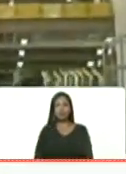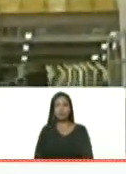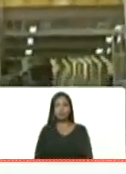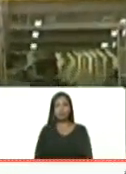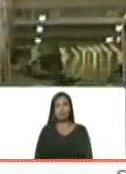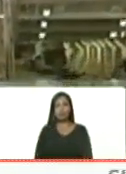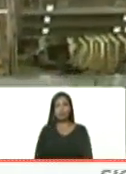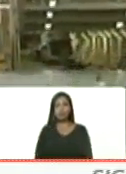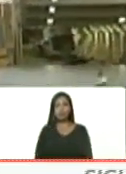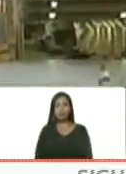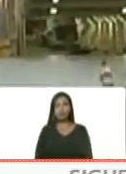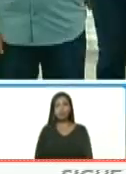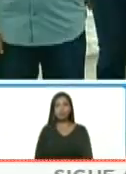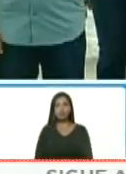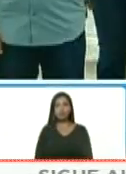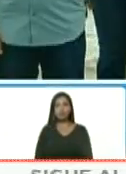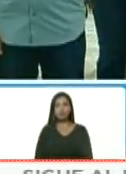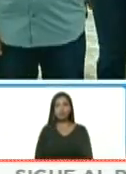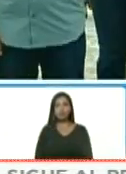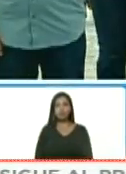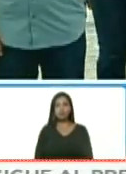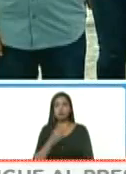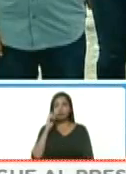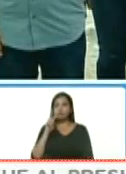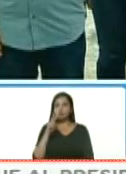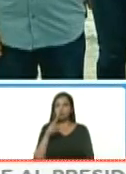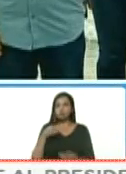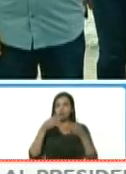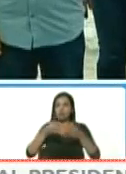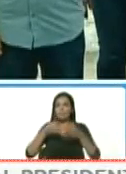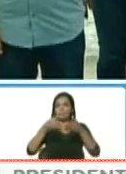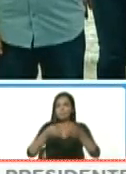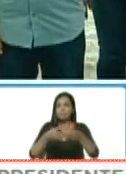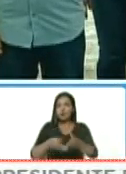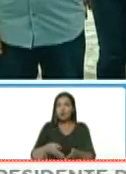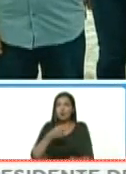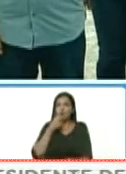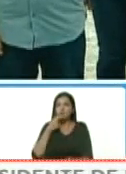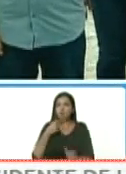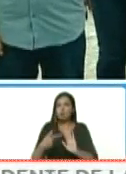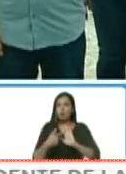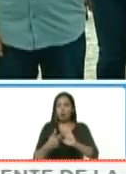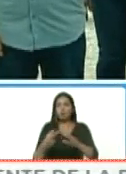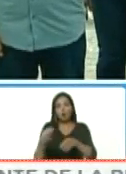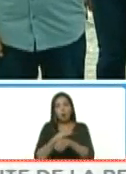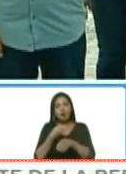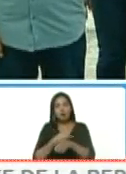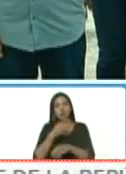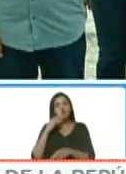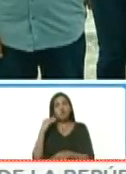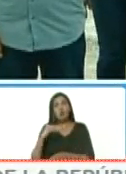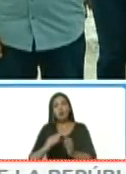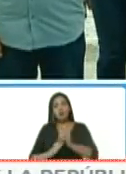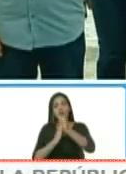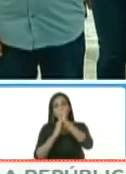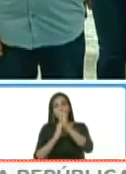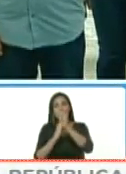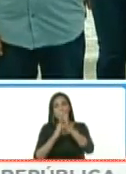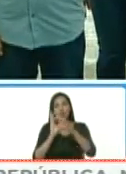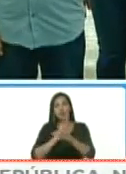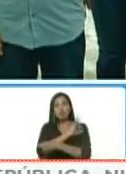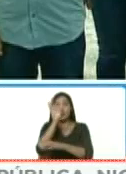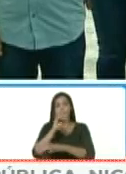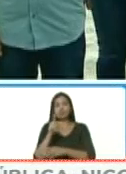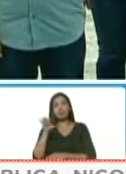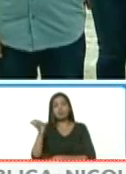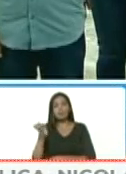¿No? De la botadura de estos barcos, de verdad. Transmítale, gobernador, joven líder del oriente del país,